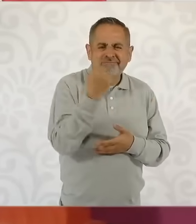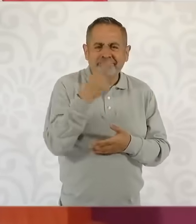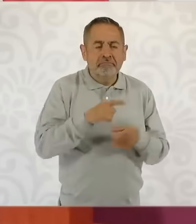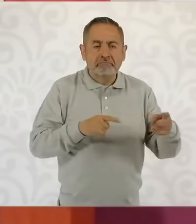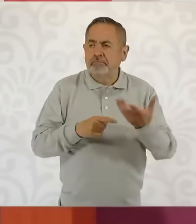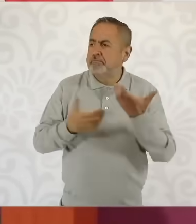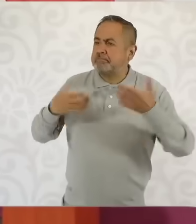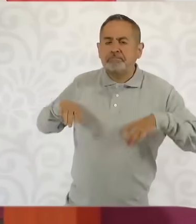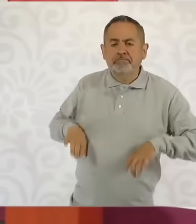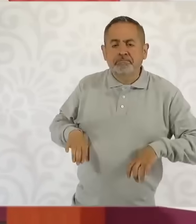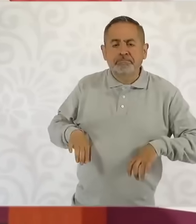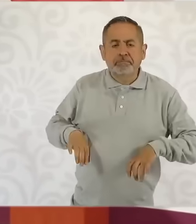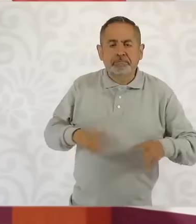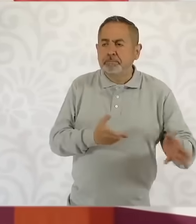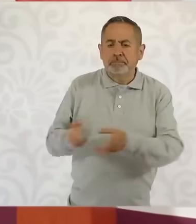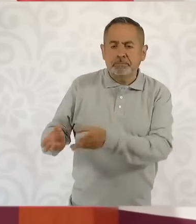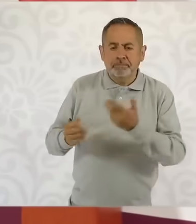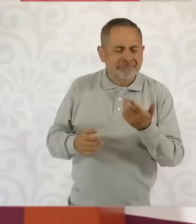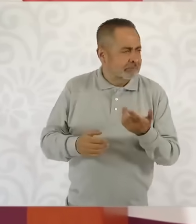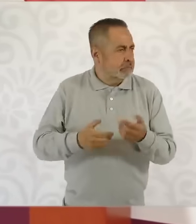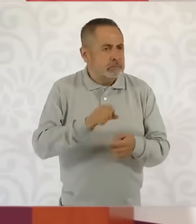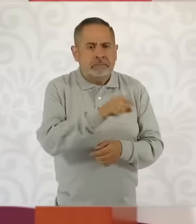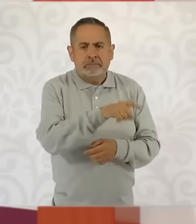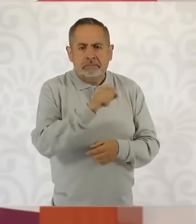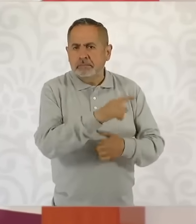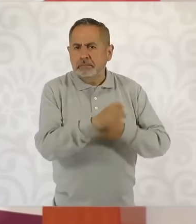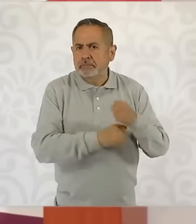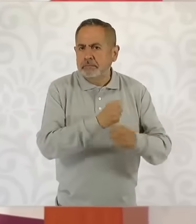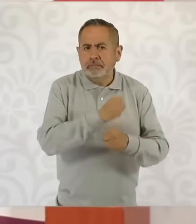años de la forma